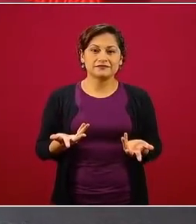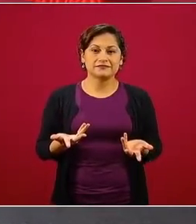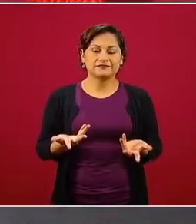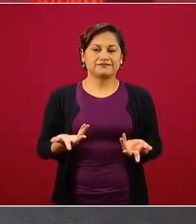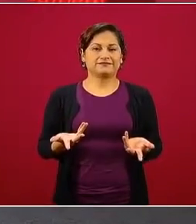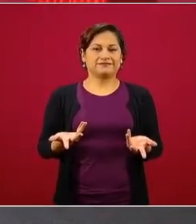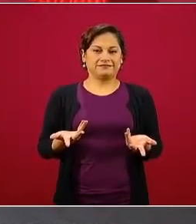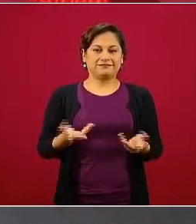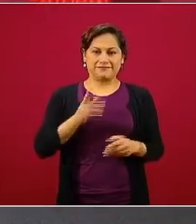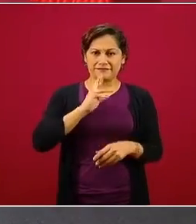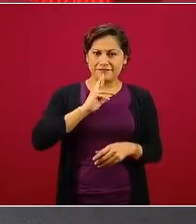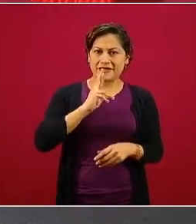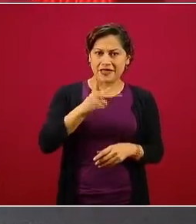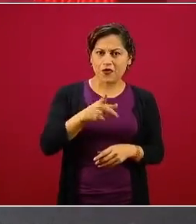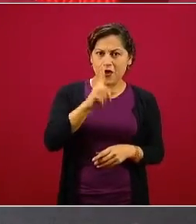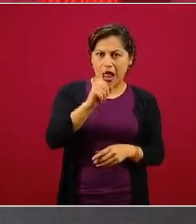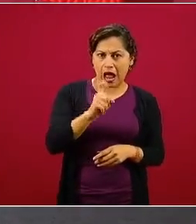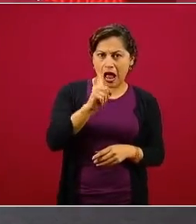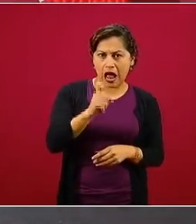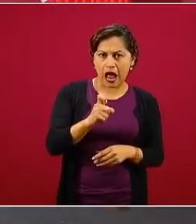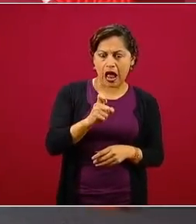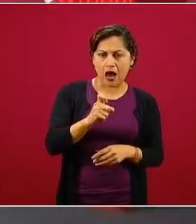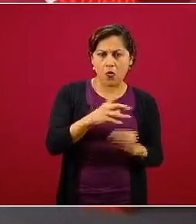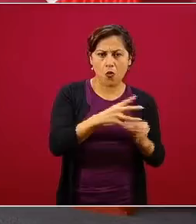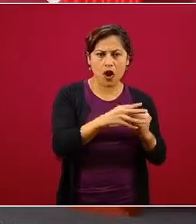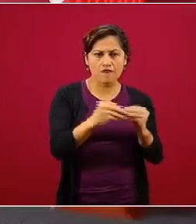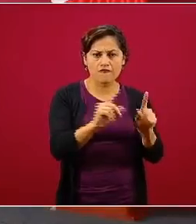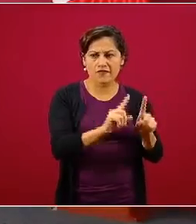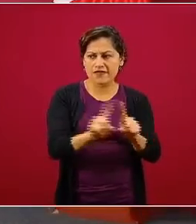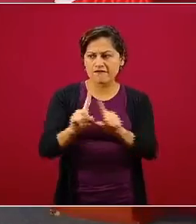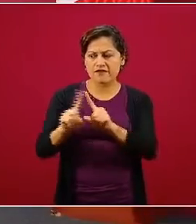más aguas de frutas de temporada?